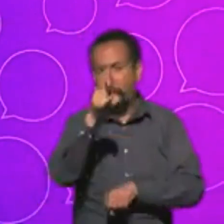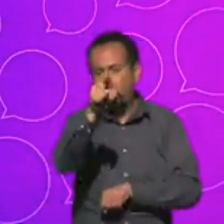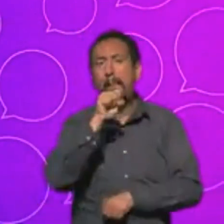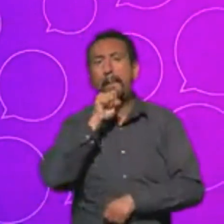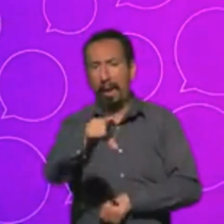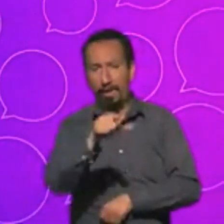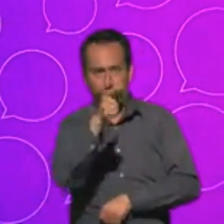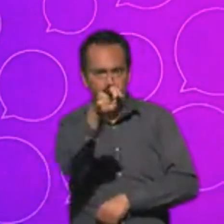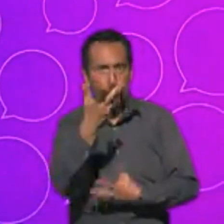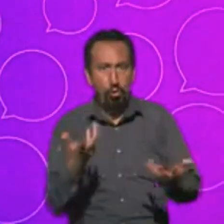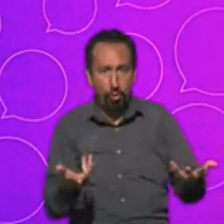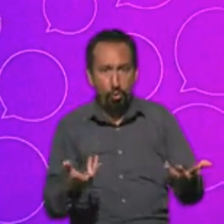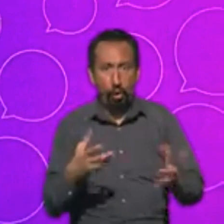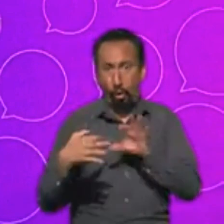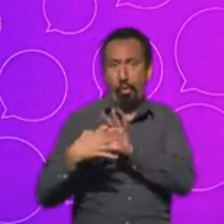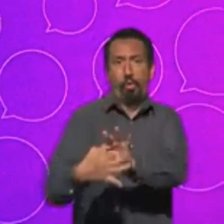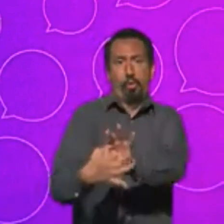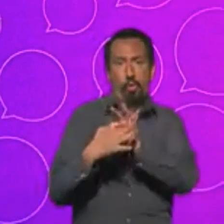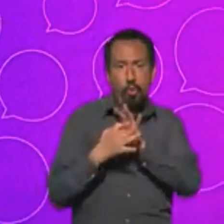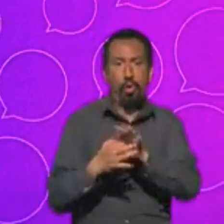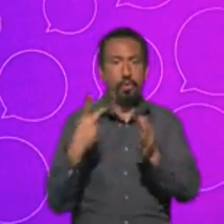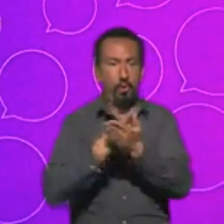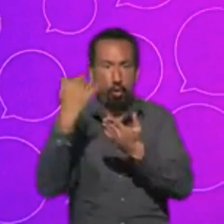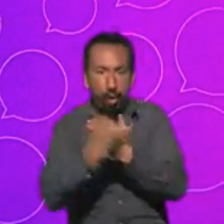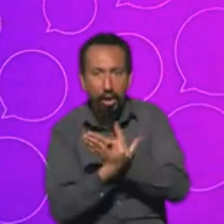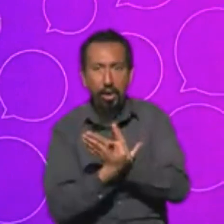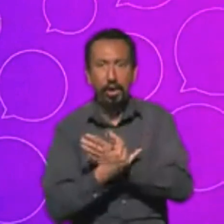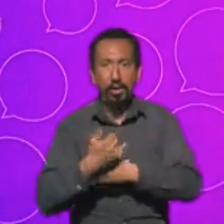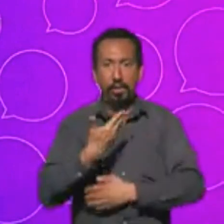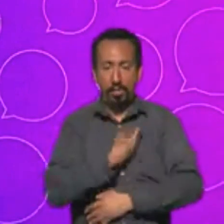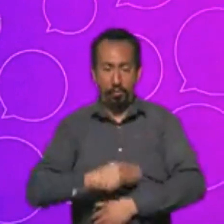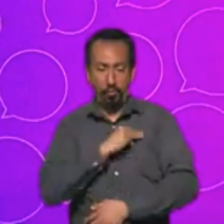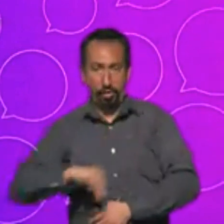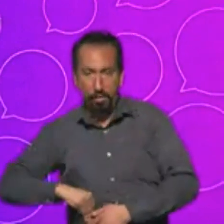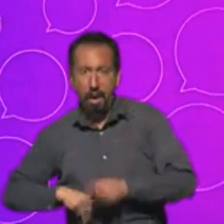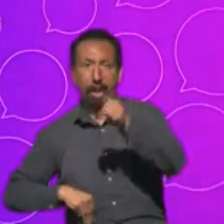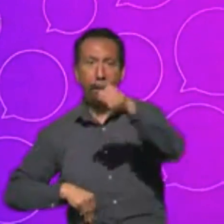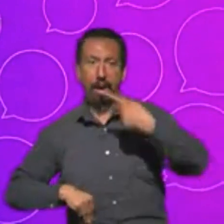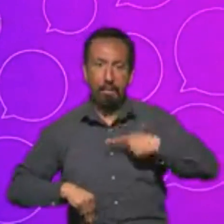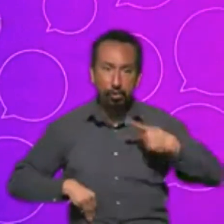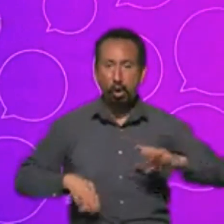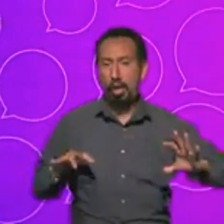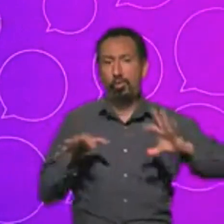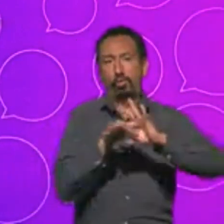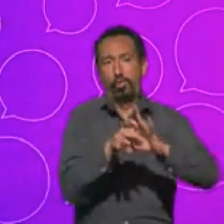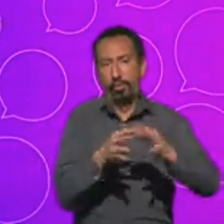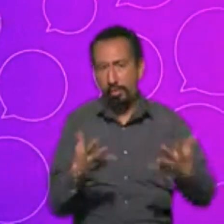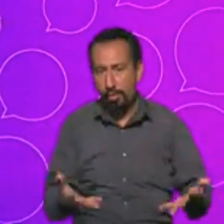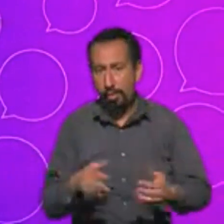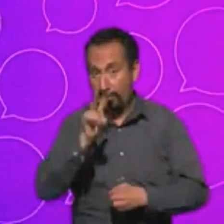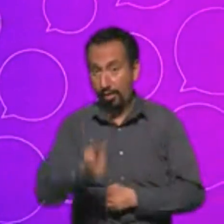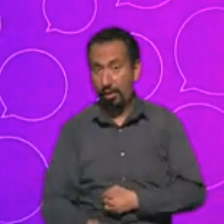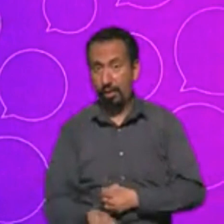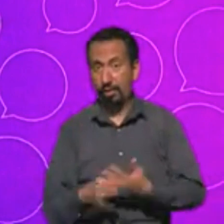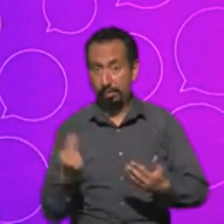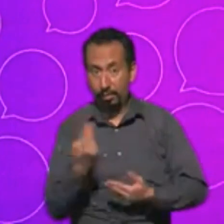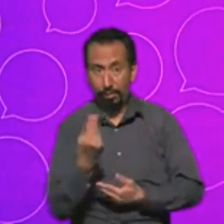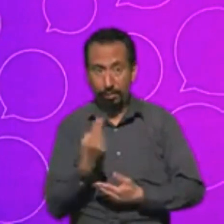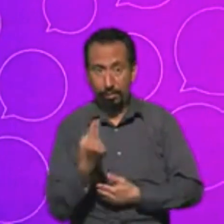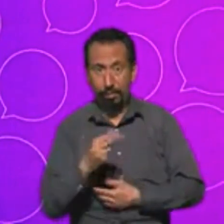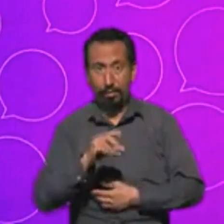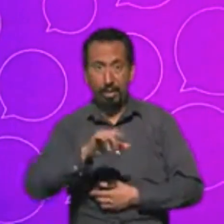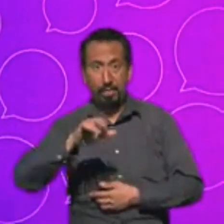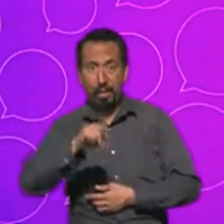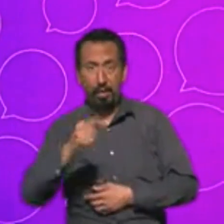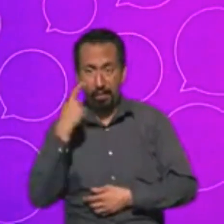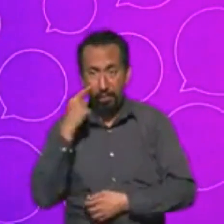responsabilidad y empezar a trabajar con planes para para tener esa proximidad con la policía este de verdad lo que decía Luis Guillermo es cierto o